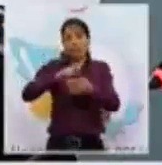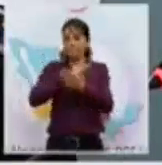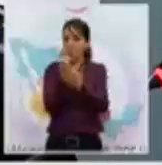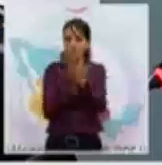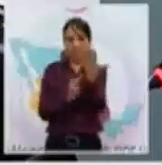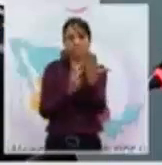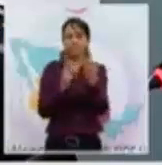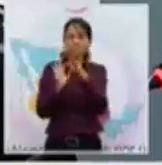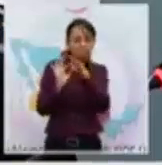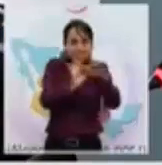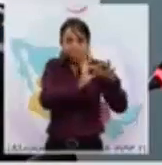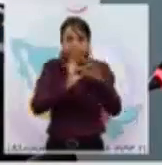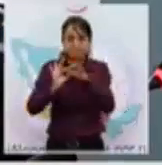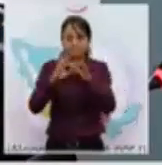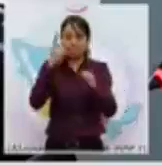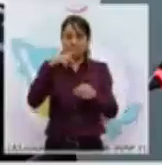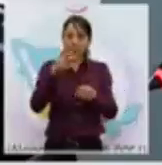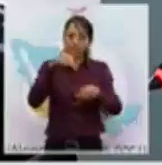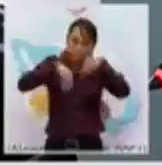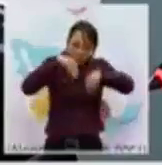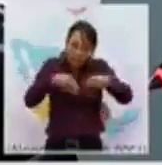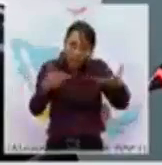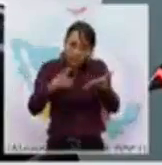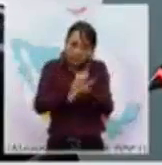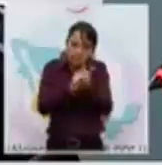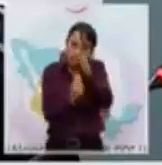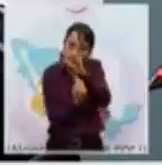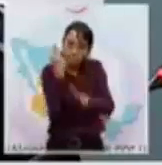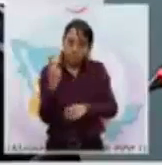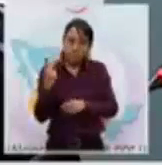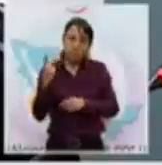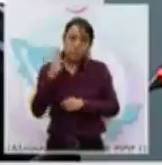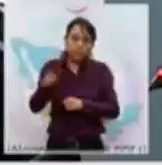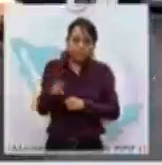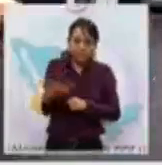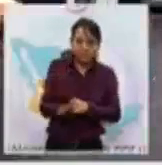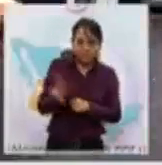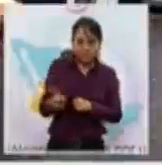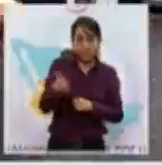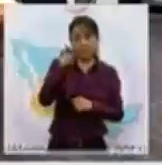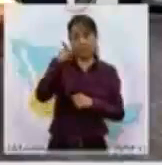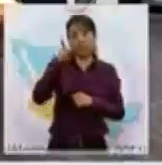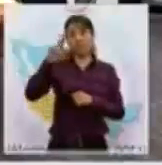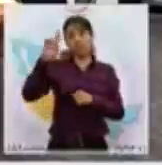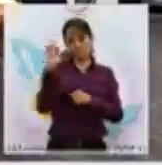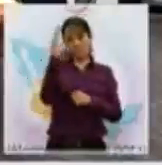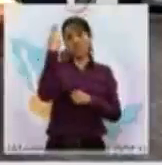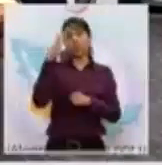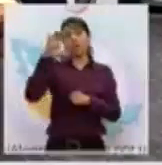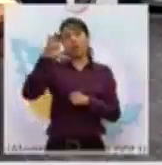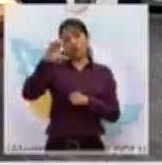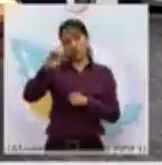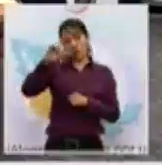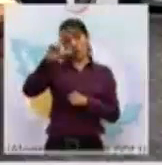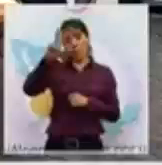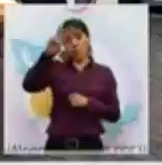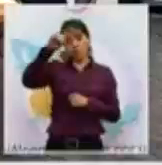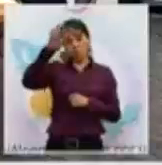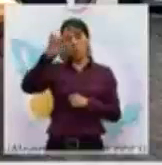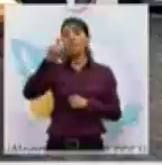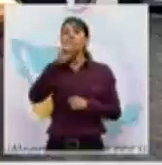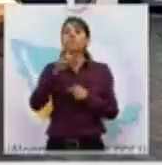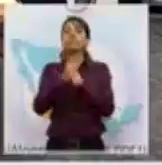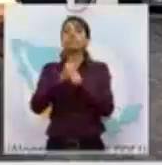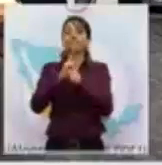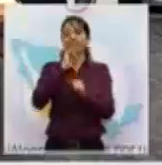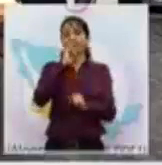política y prácticas educativas en esta institución. Es doctora en Ciencia Política por la Universidad de Columbia y licenciada en Relaciones Internacionales